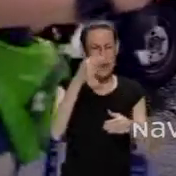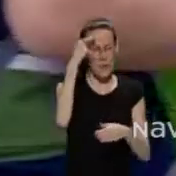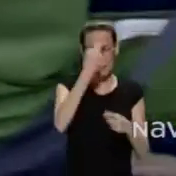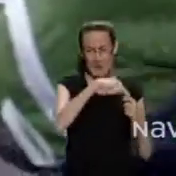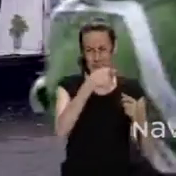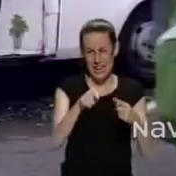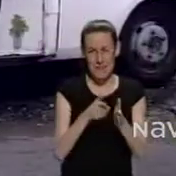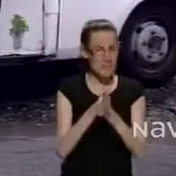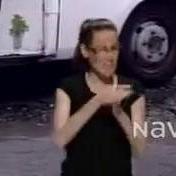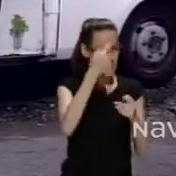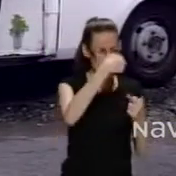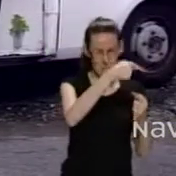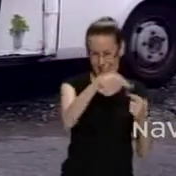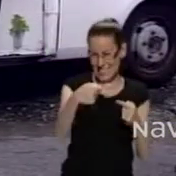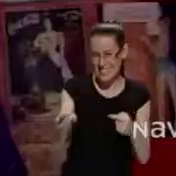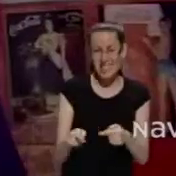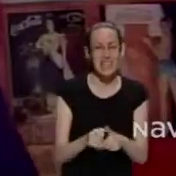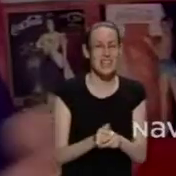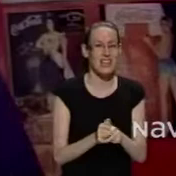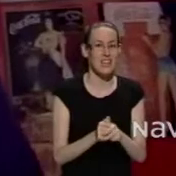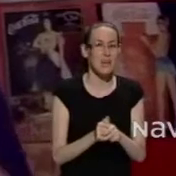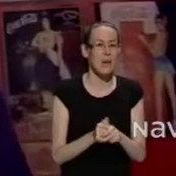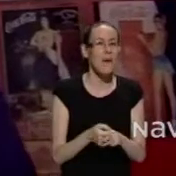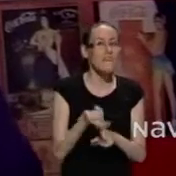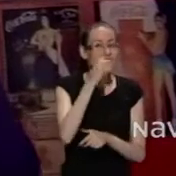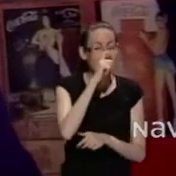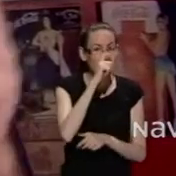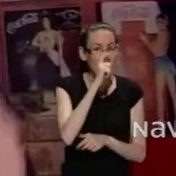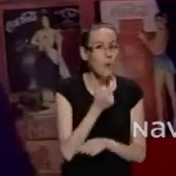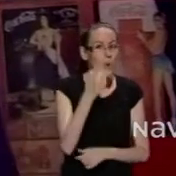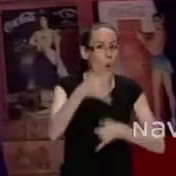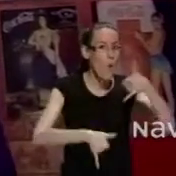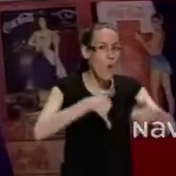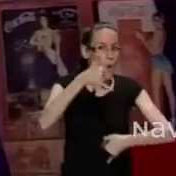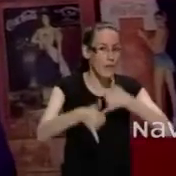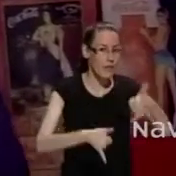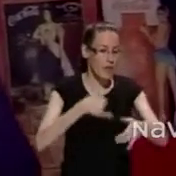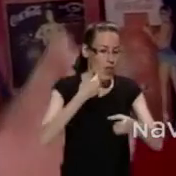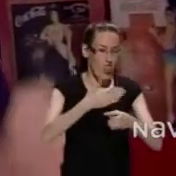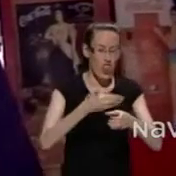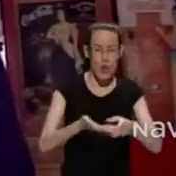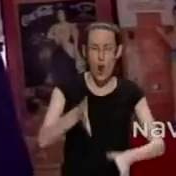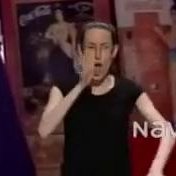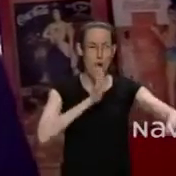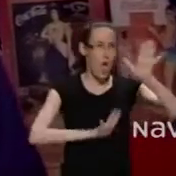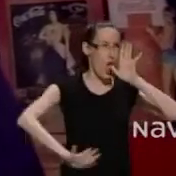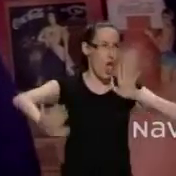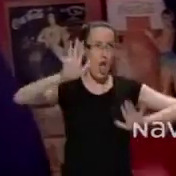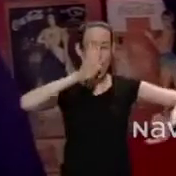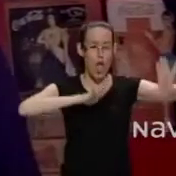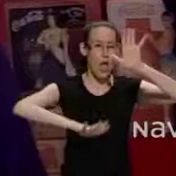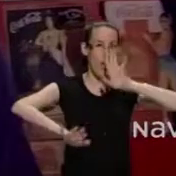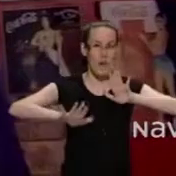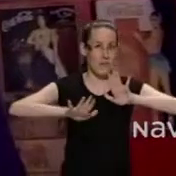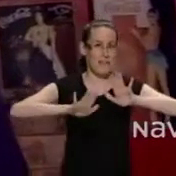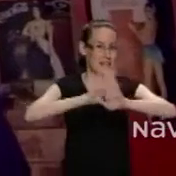multimotivaciones, multi de todo. Principalmente un ciclista estaba bien a invitarles, y bueno, yo no sé la cantidad de cervezas que se tomaron, yo no sé lo que habría salido aquí, pero se fueron